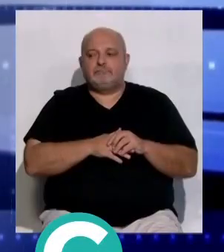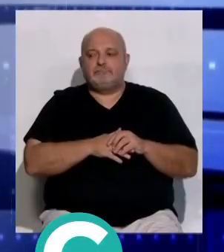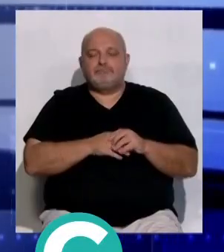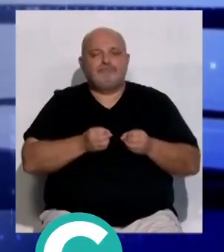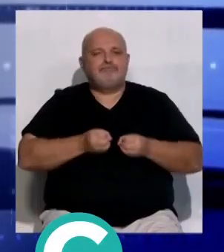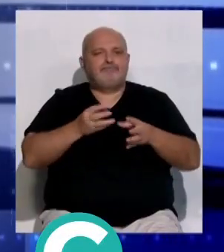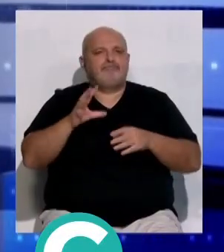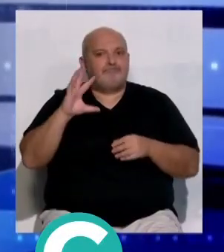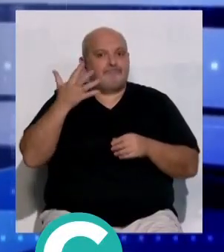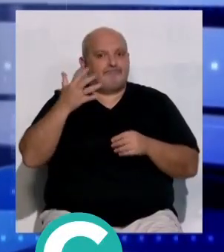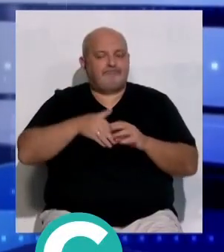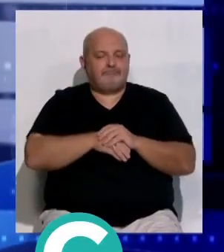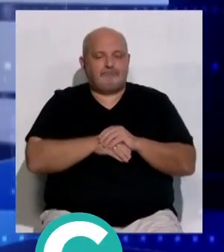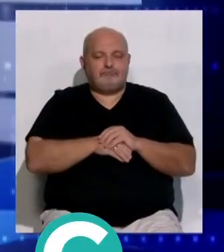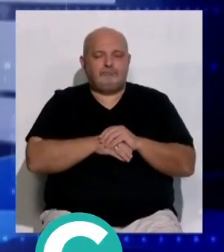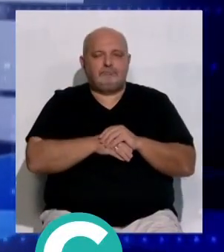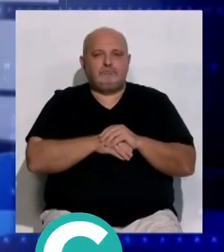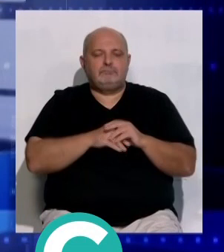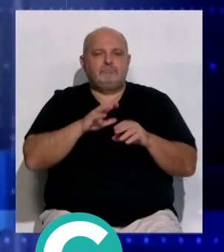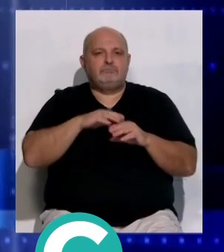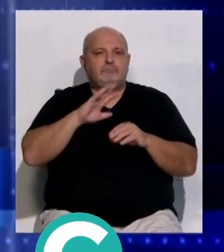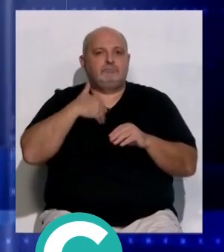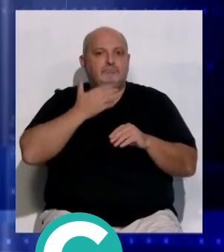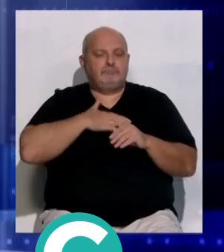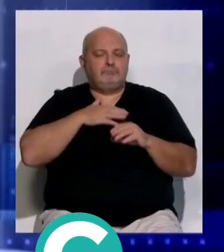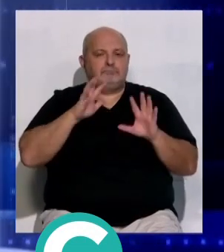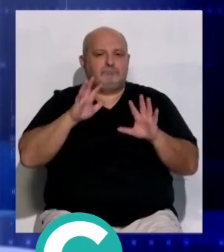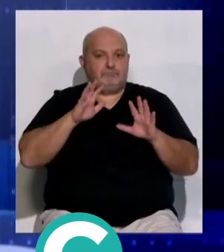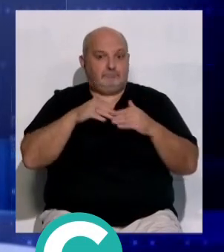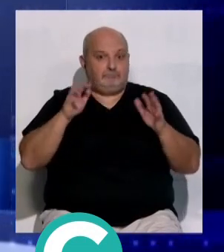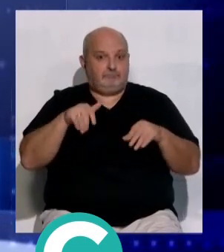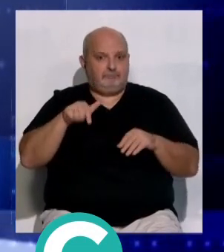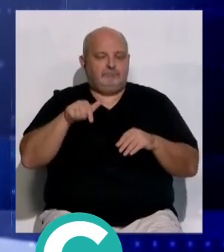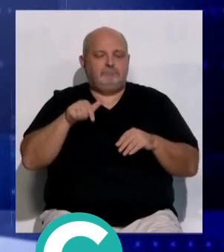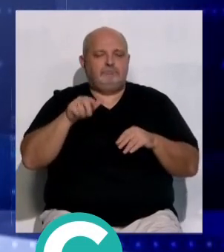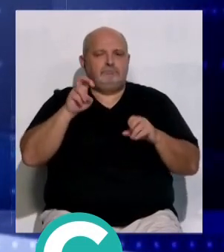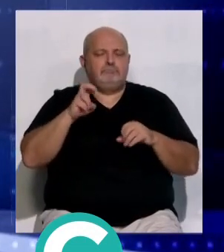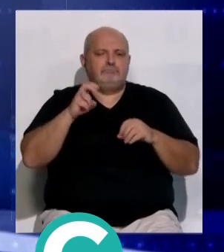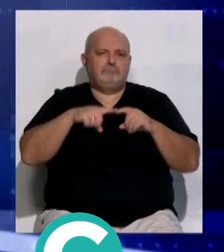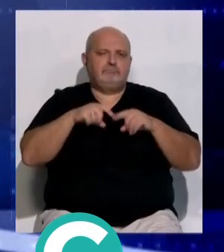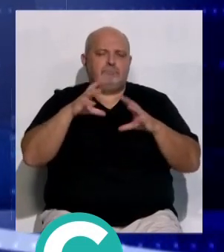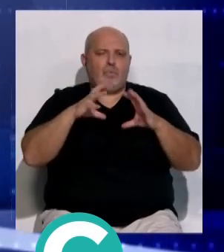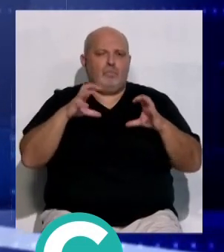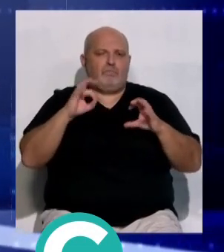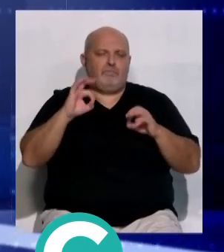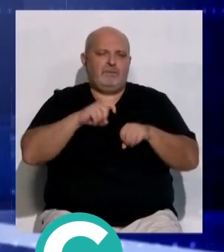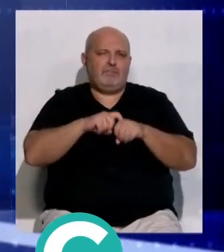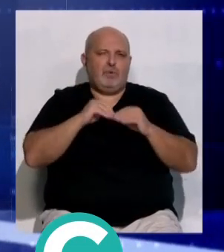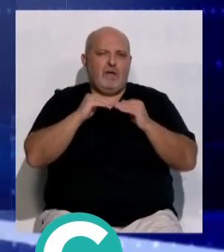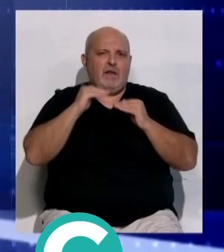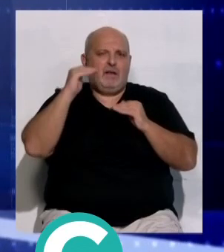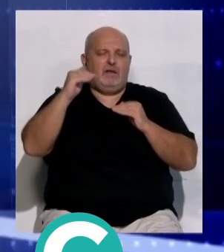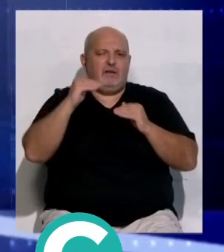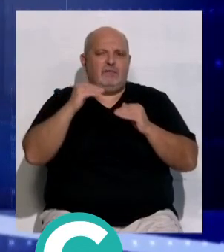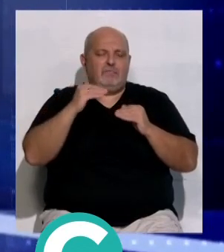La agencia estatal de meteorología informa de un tiempo para mañana en la Bahía de Cádiz con intervalos nubosos de tipo alto